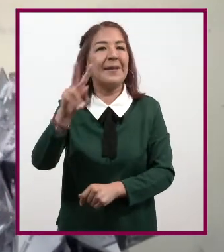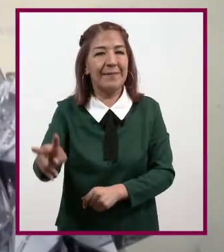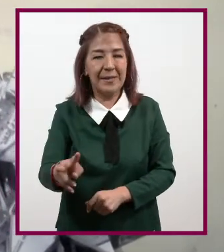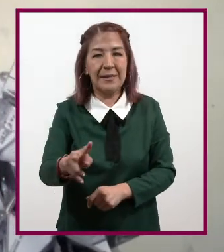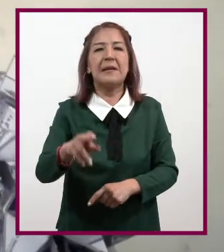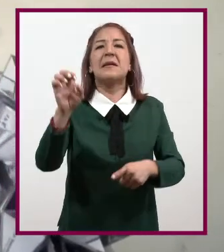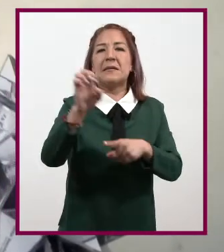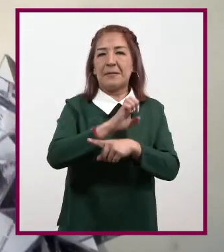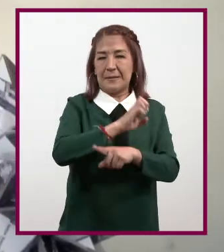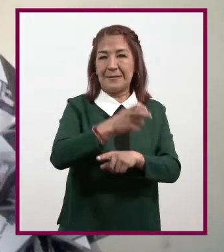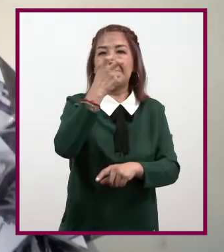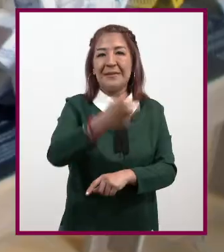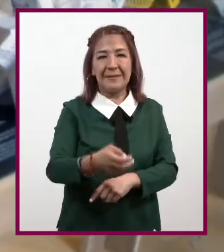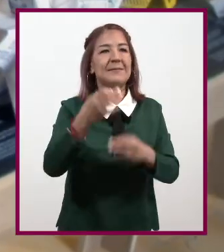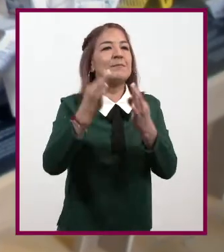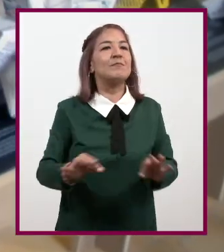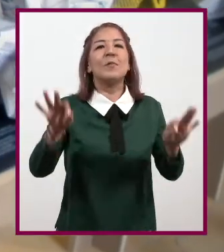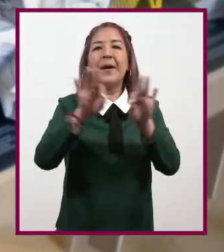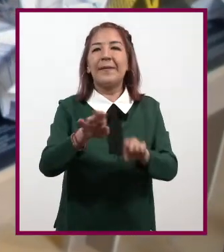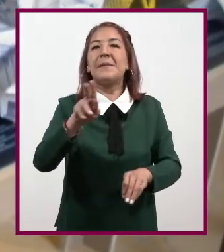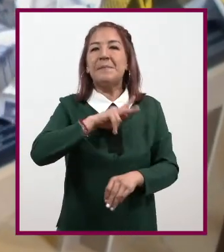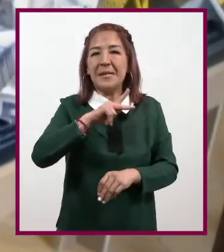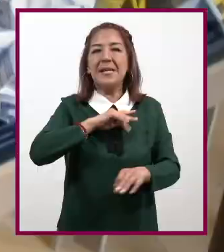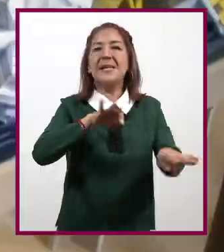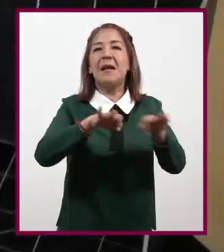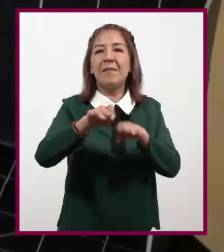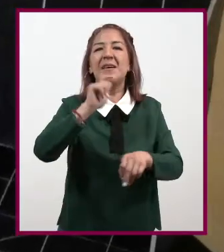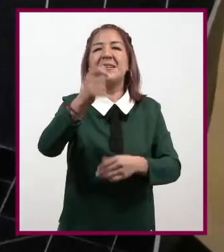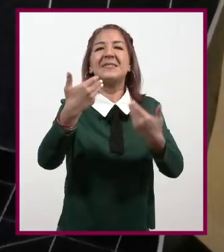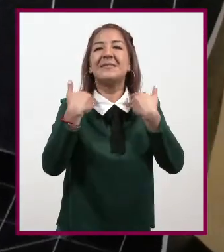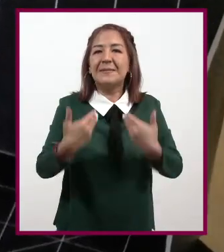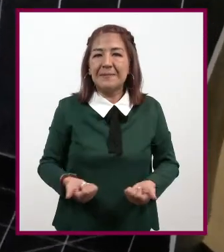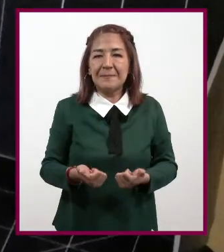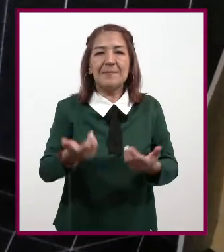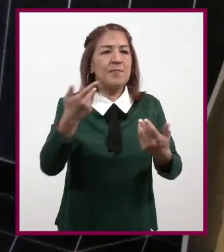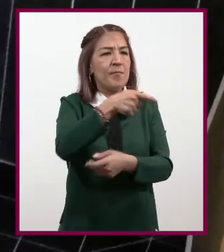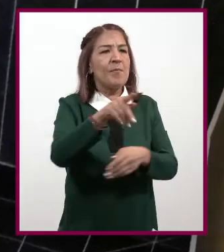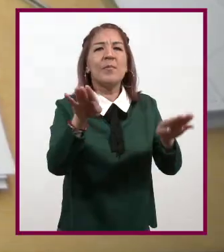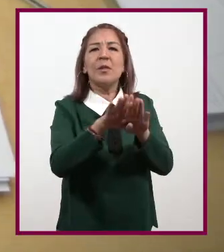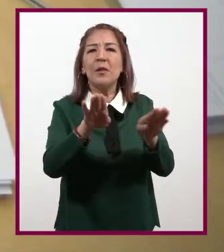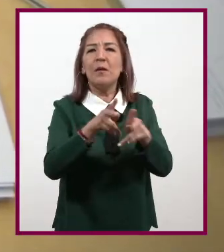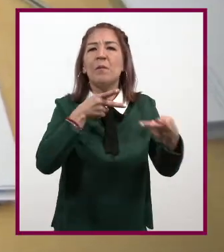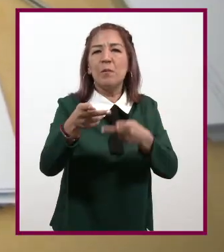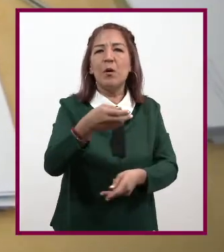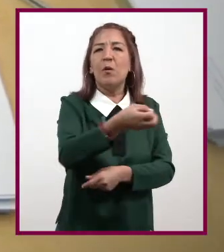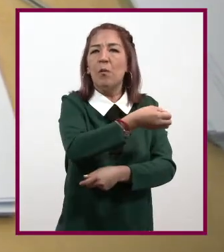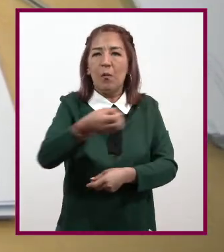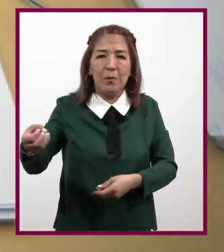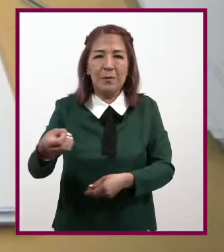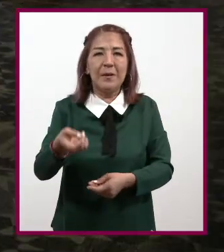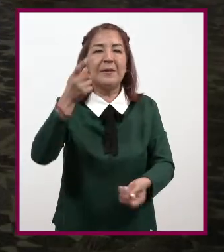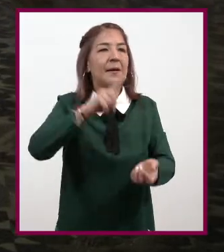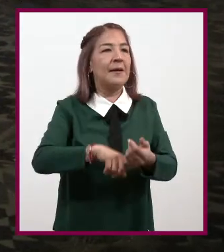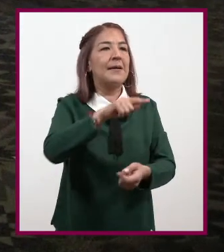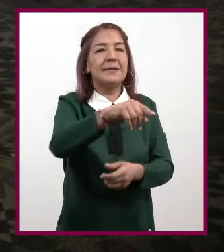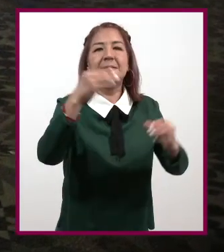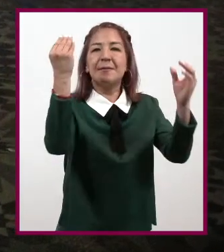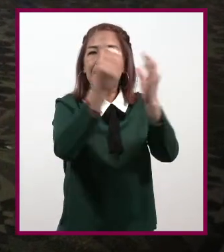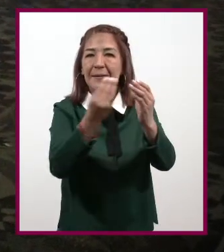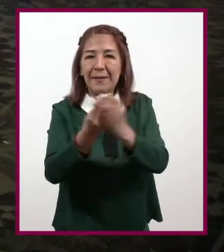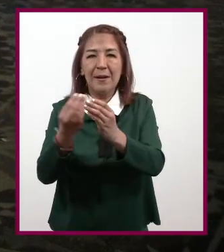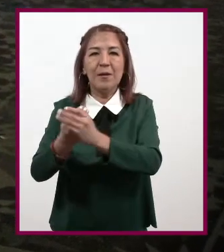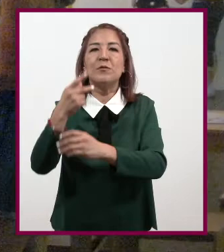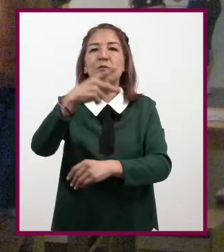Entonces, por eso influencia en mi trabajo, porque lo que trato de entender son cómo se organizan las clasificaciones y